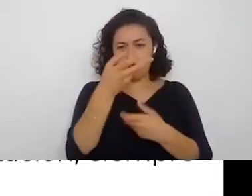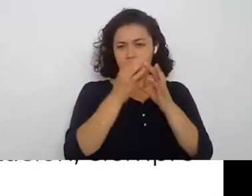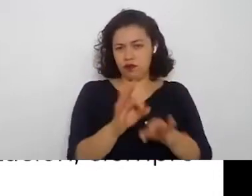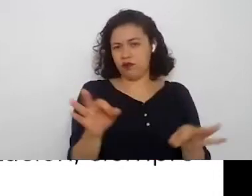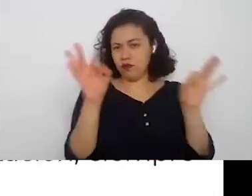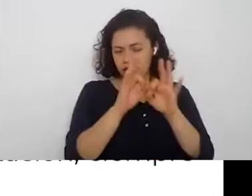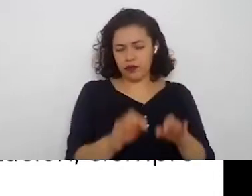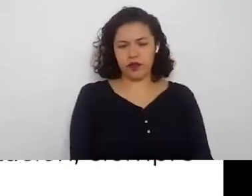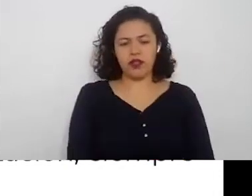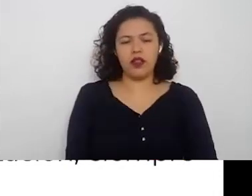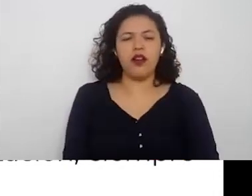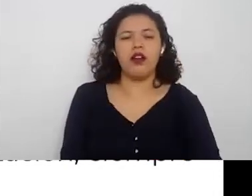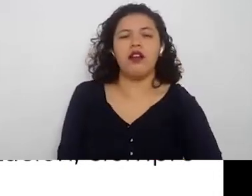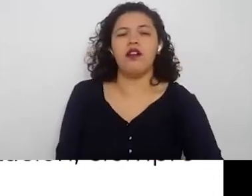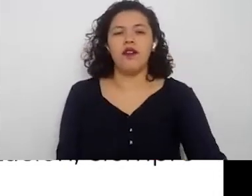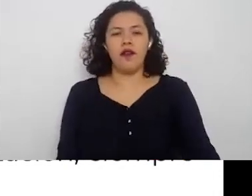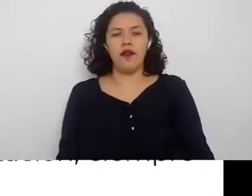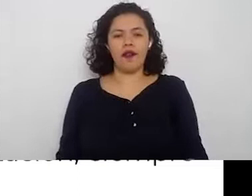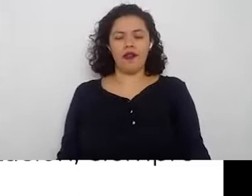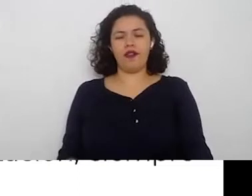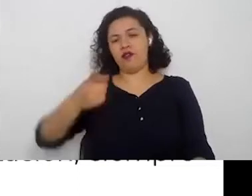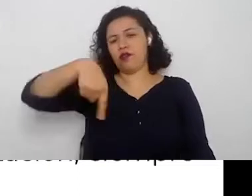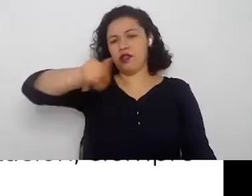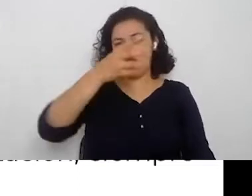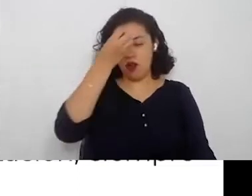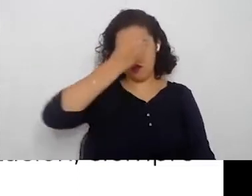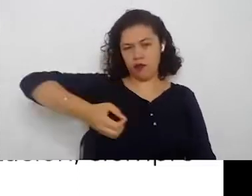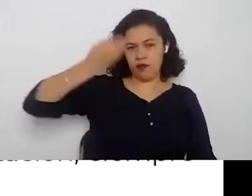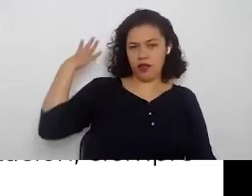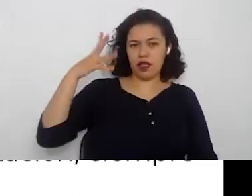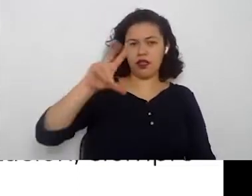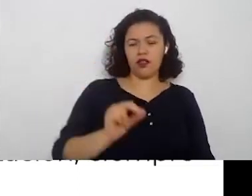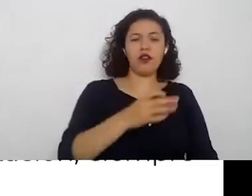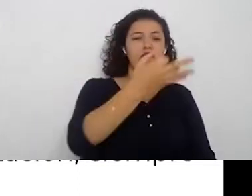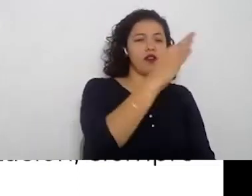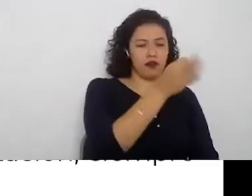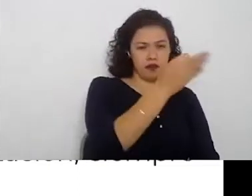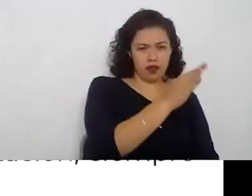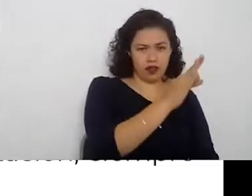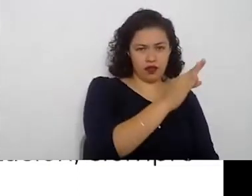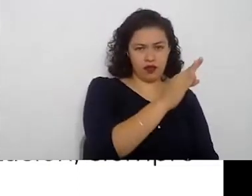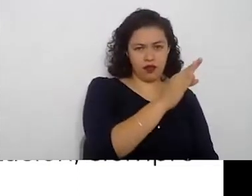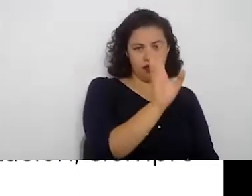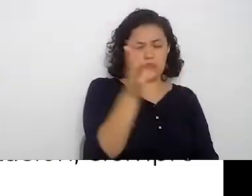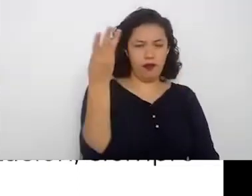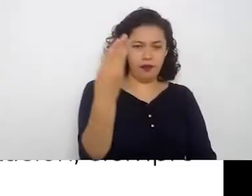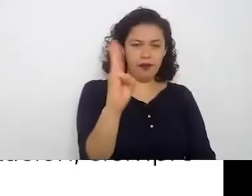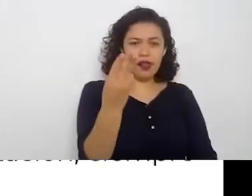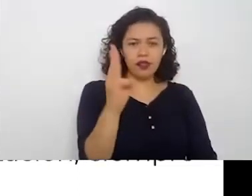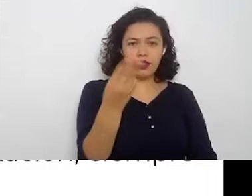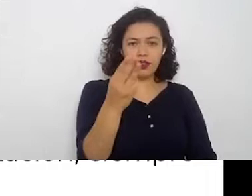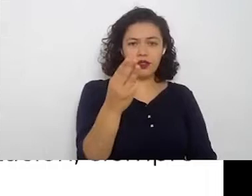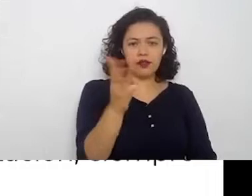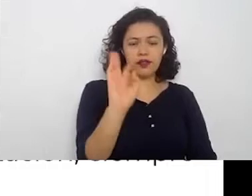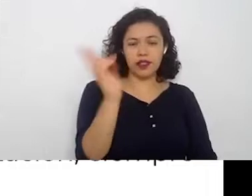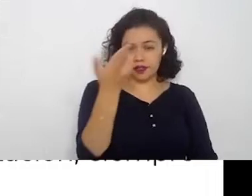no la dejen a un lado. Entonces, si se fijan, tenemos el mes de febrero, tenemos el mes de mayo y recuerden